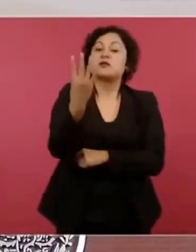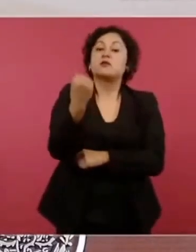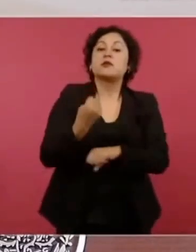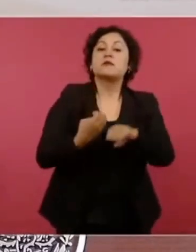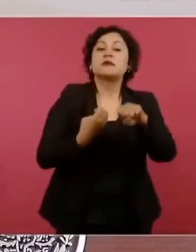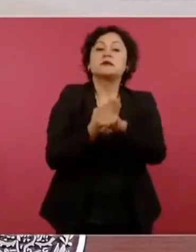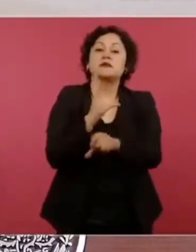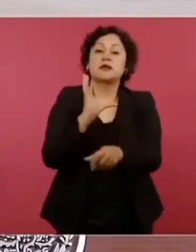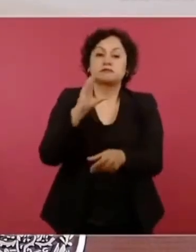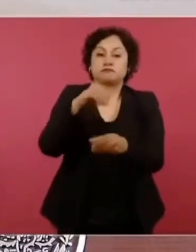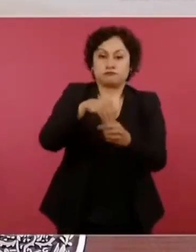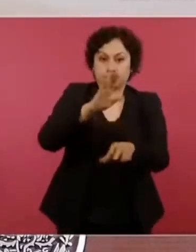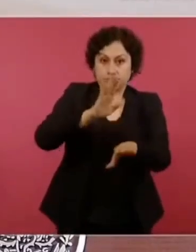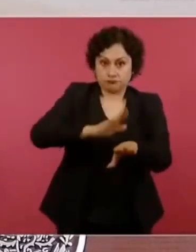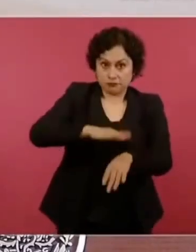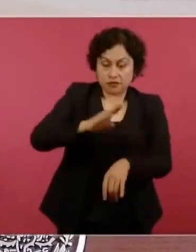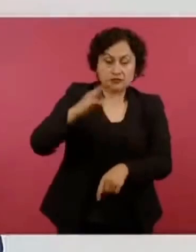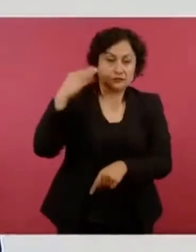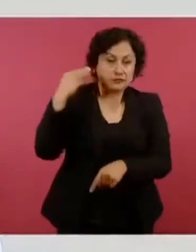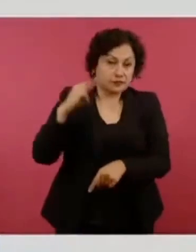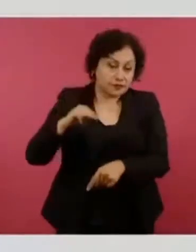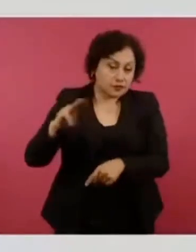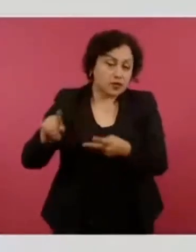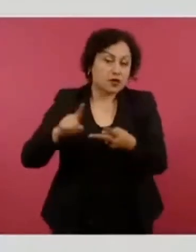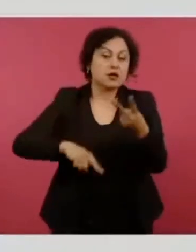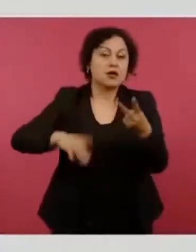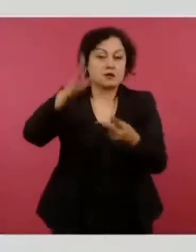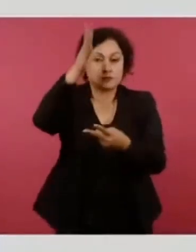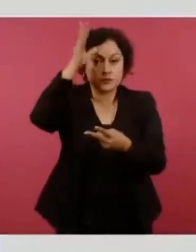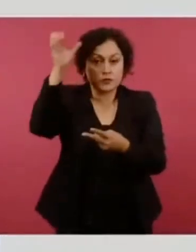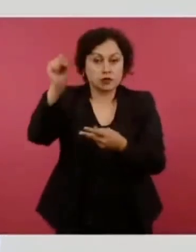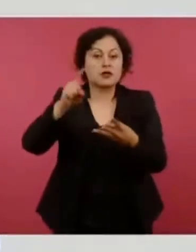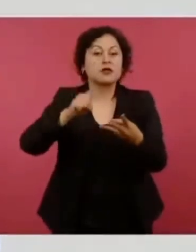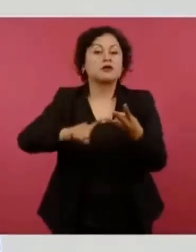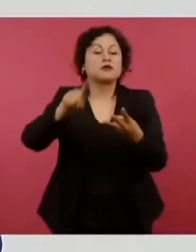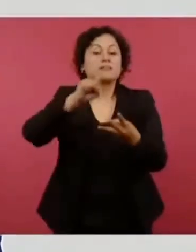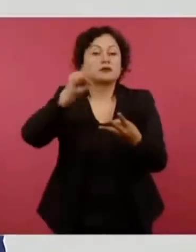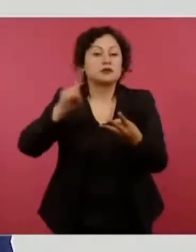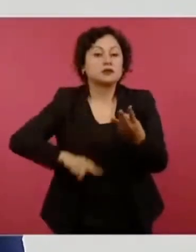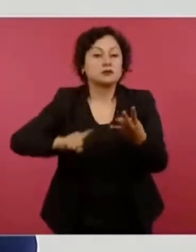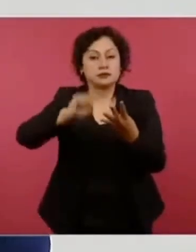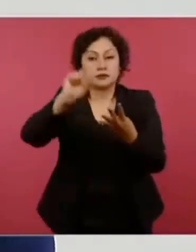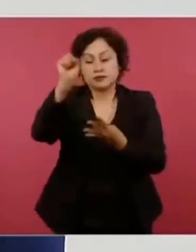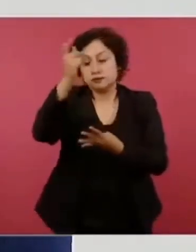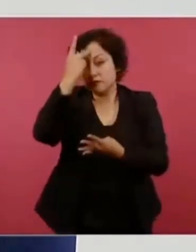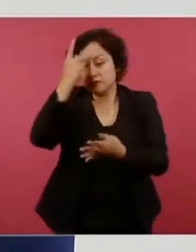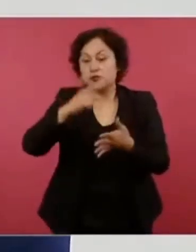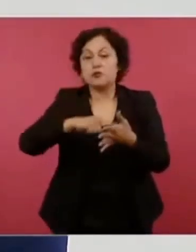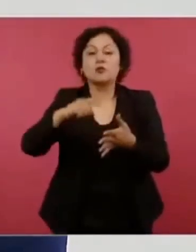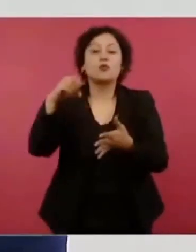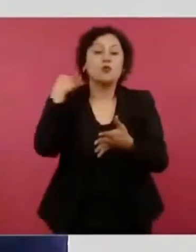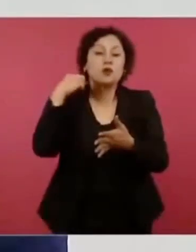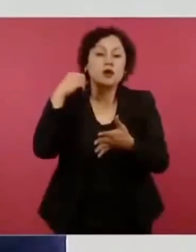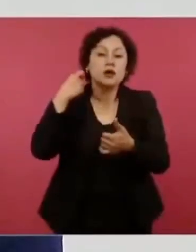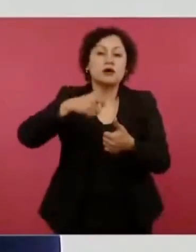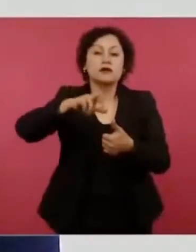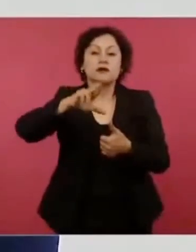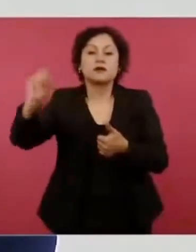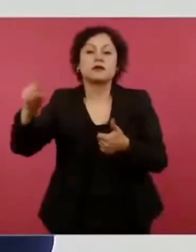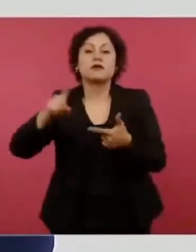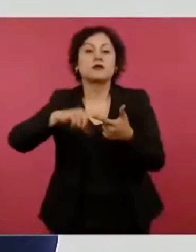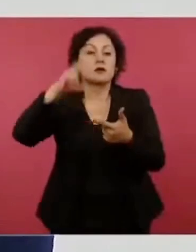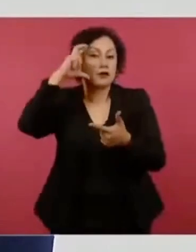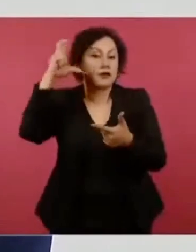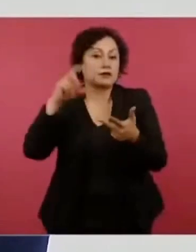más: Michoacán, Morelos, Zacatecas, San Luis Potosí, Oaxaca, Tamaulipas, Quintana Roo, Hidalgo y la Ciudad de México,